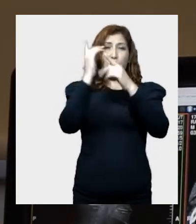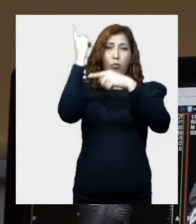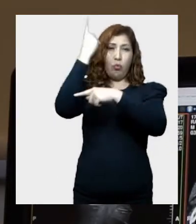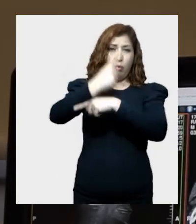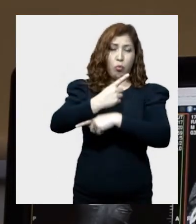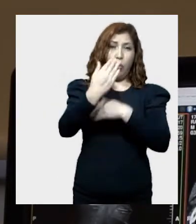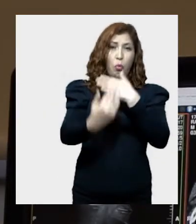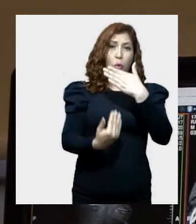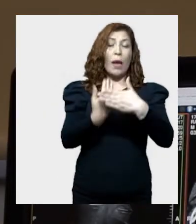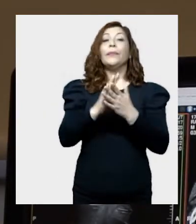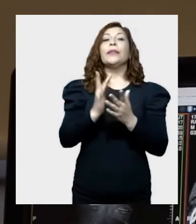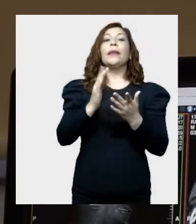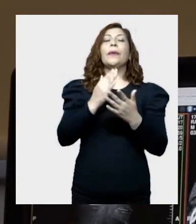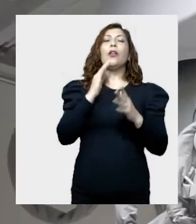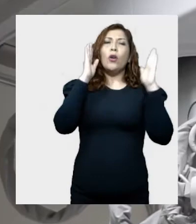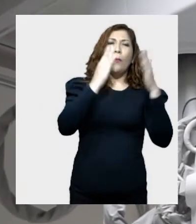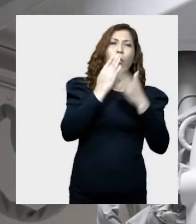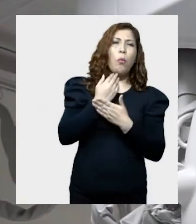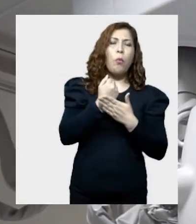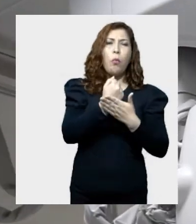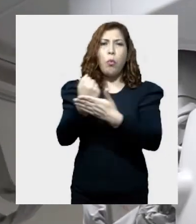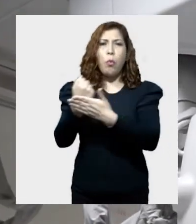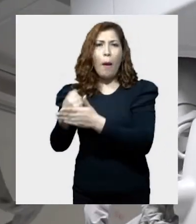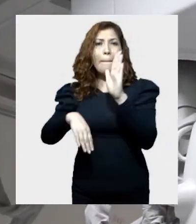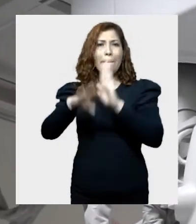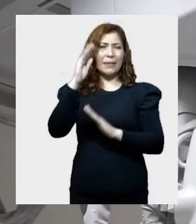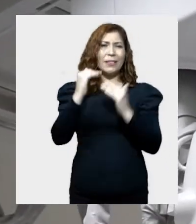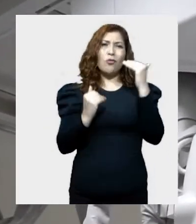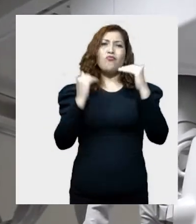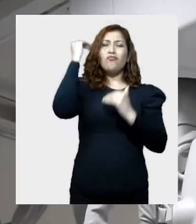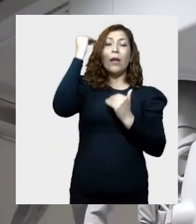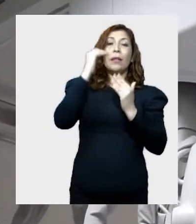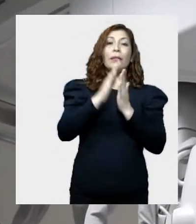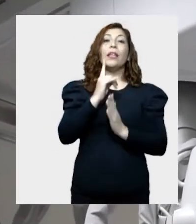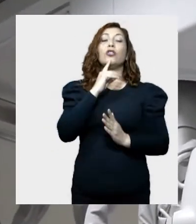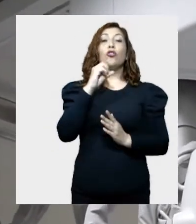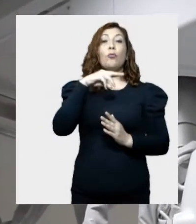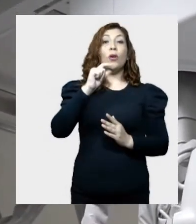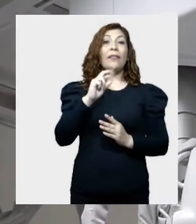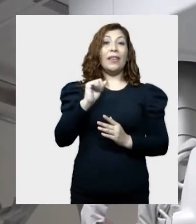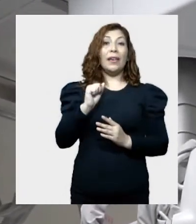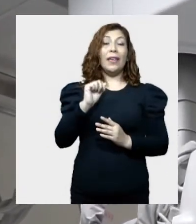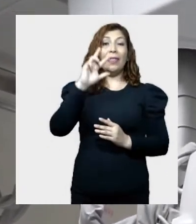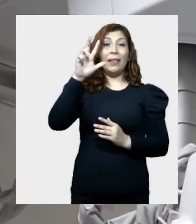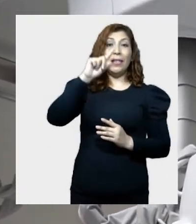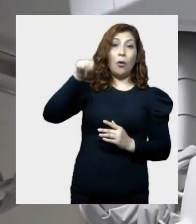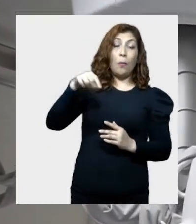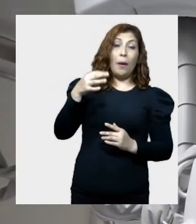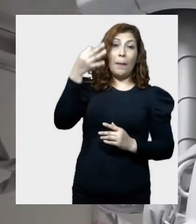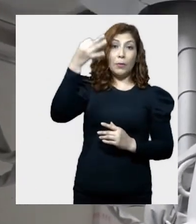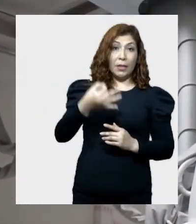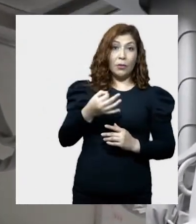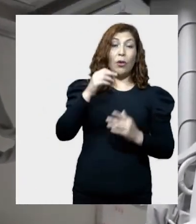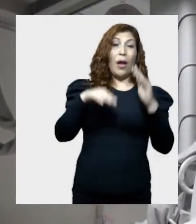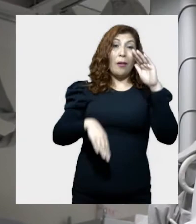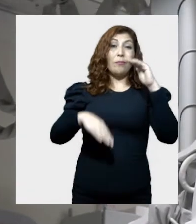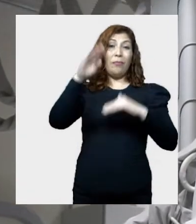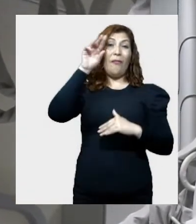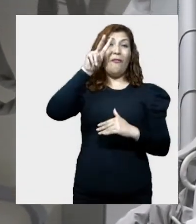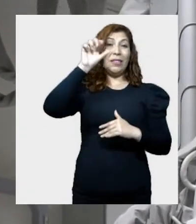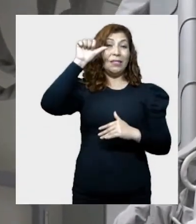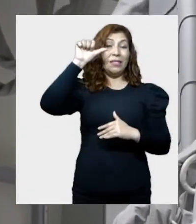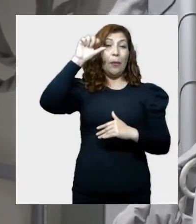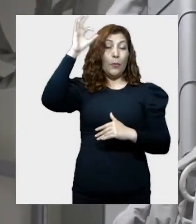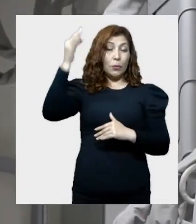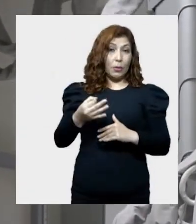logramos mayor cobertura de atención, aumentando la ocupación de tomografía de un 16% a un 26% en